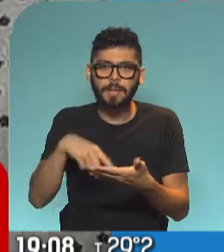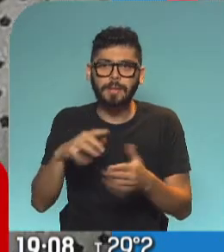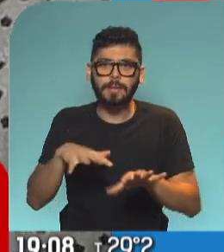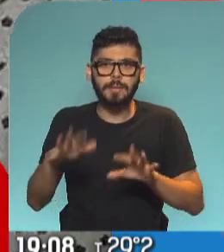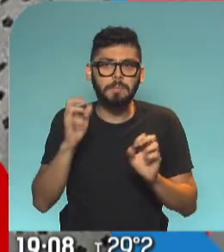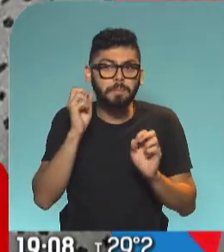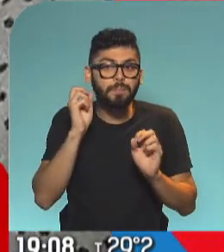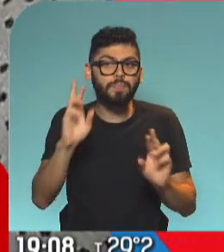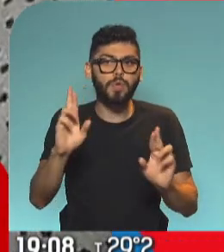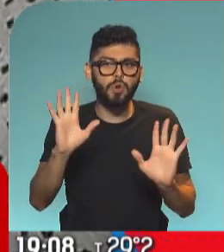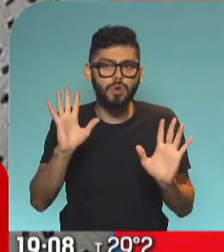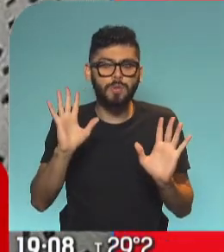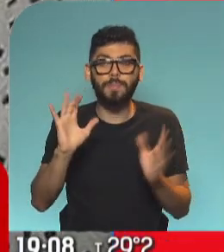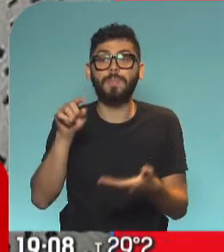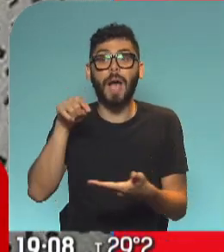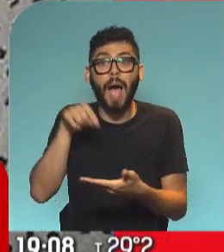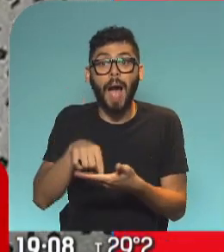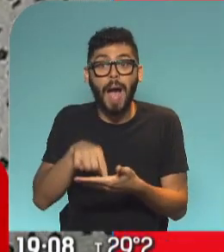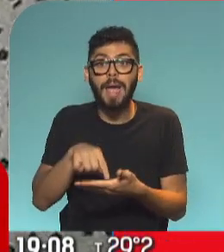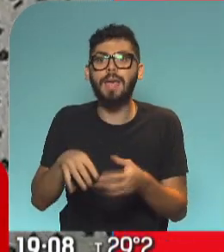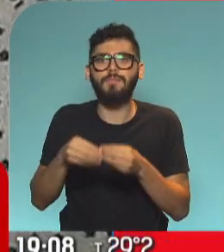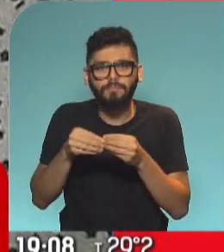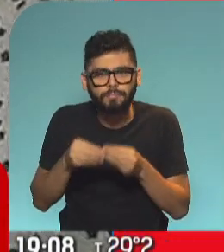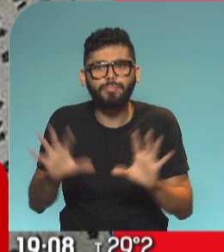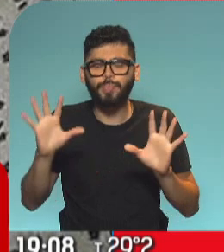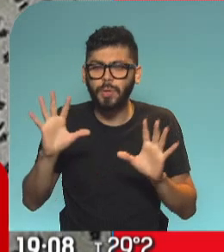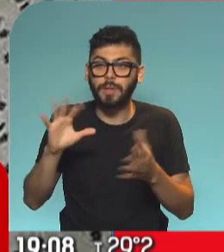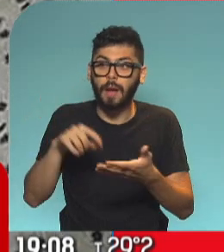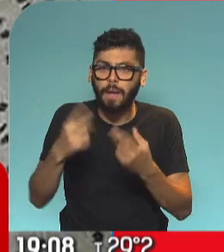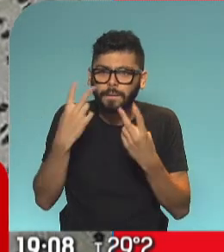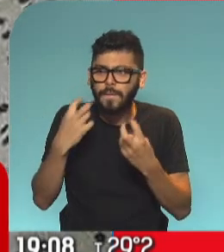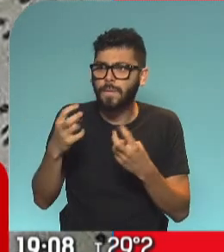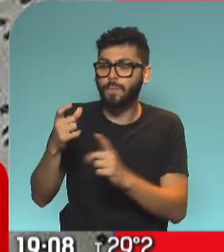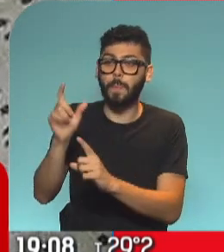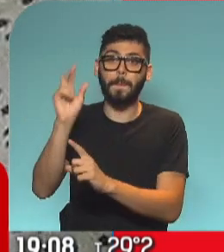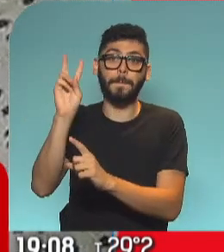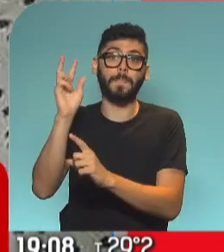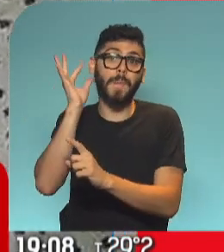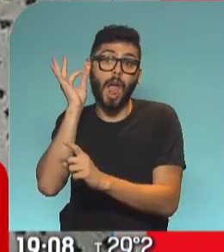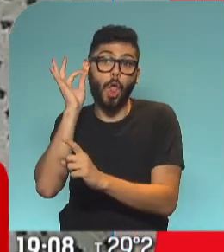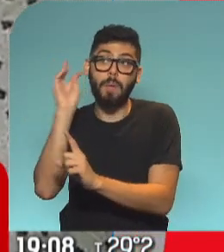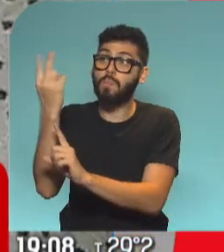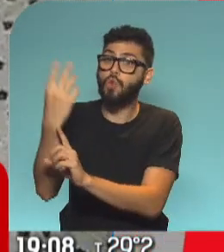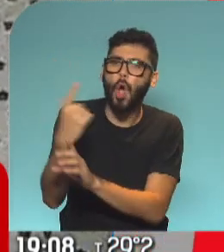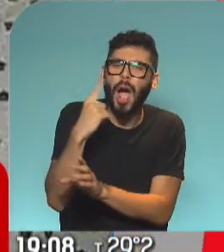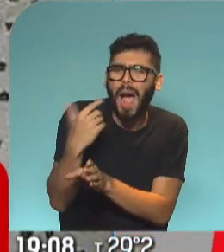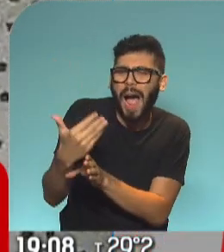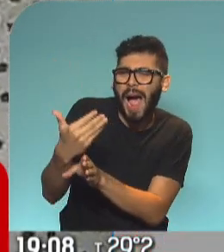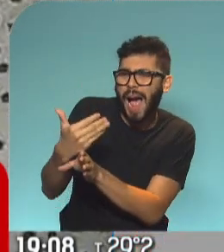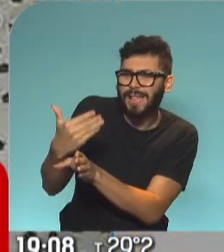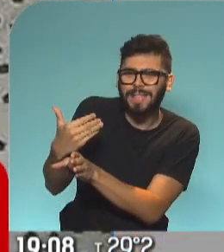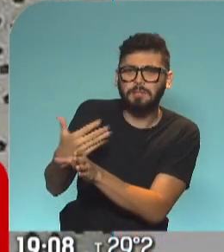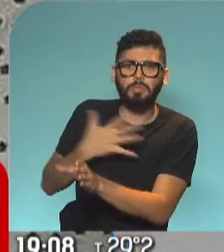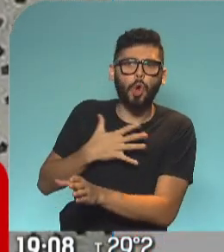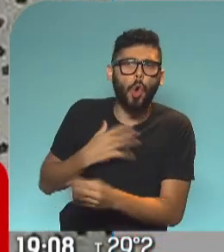se abrió una nueva línea de investigación para determinar cómo estaba a maradona en los días previos de su muerte y ahí sí hay un abanico de